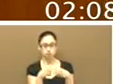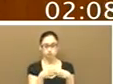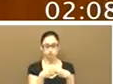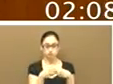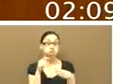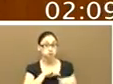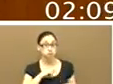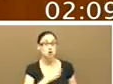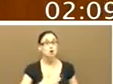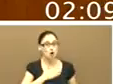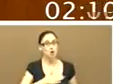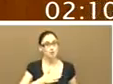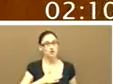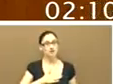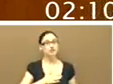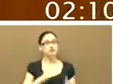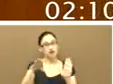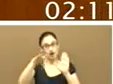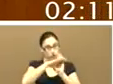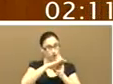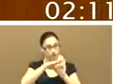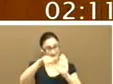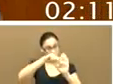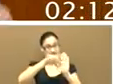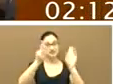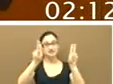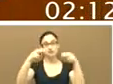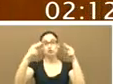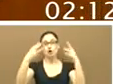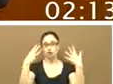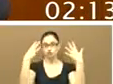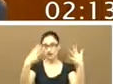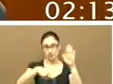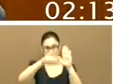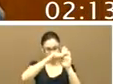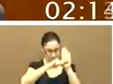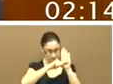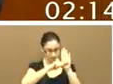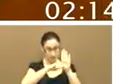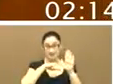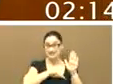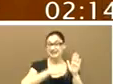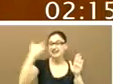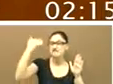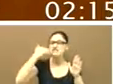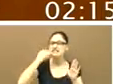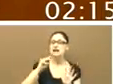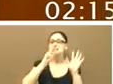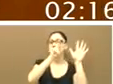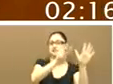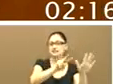cómodos en el título octavo de la Constitución. Pero nos sentimos cómodos en el 78, en el 80,